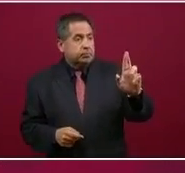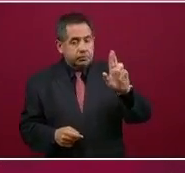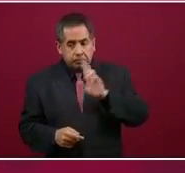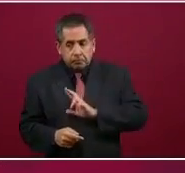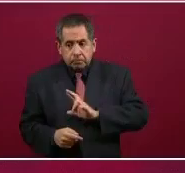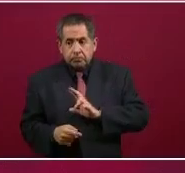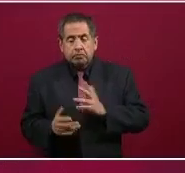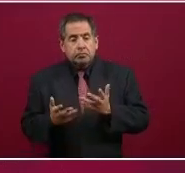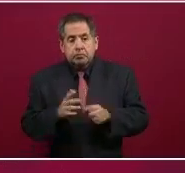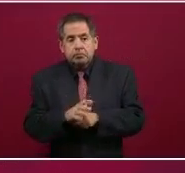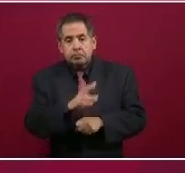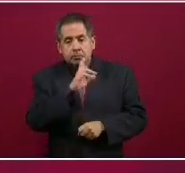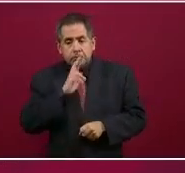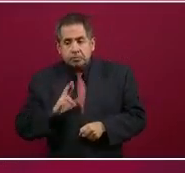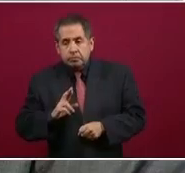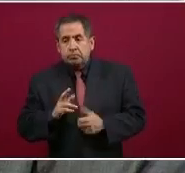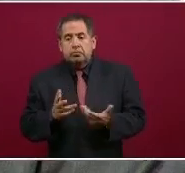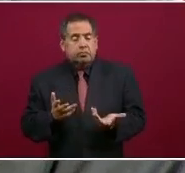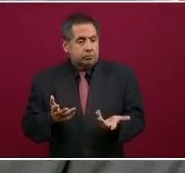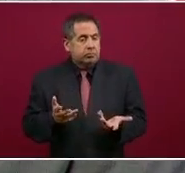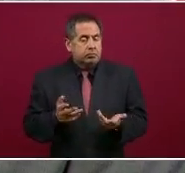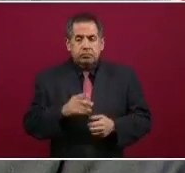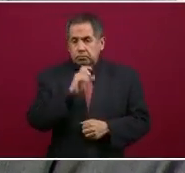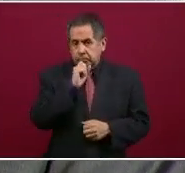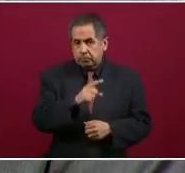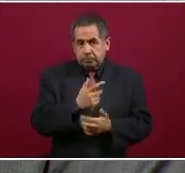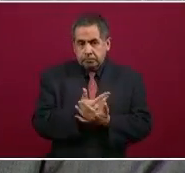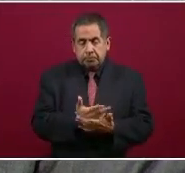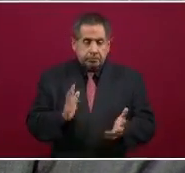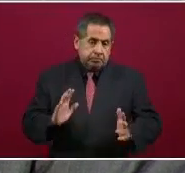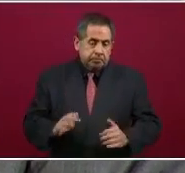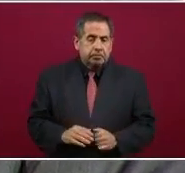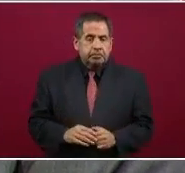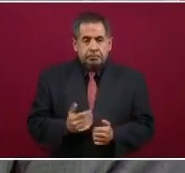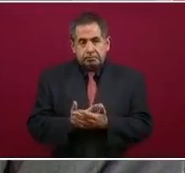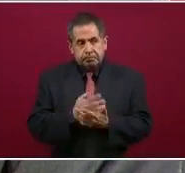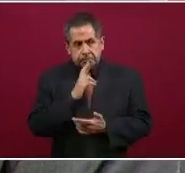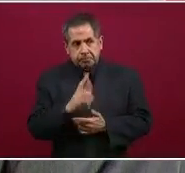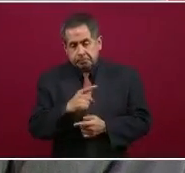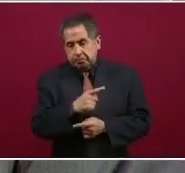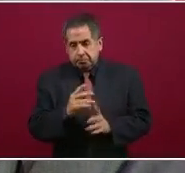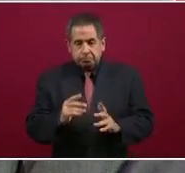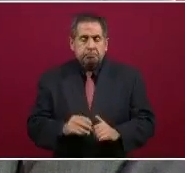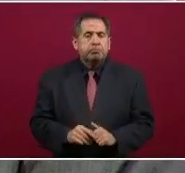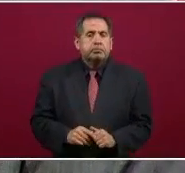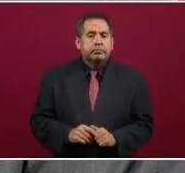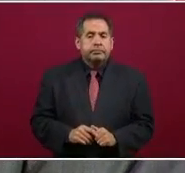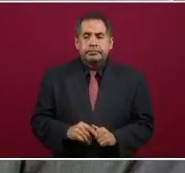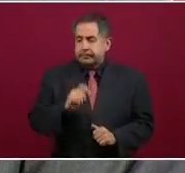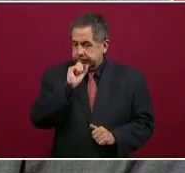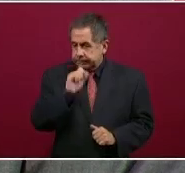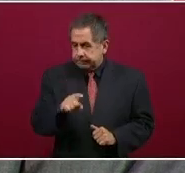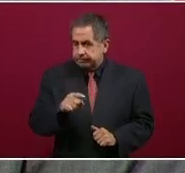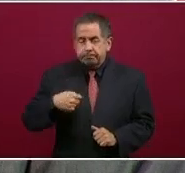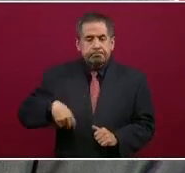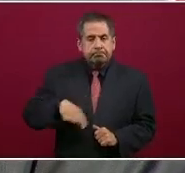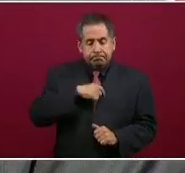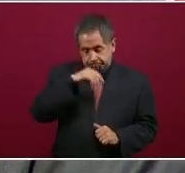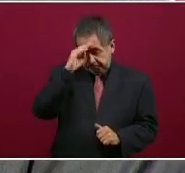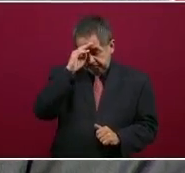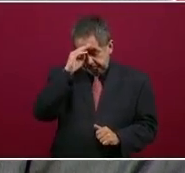gobierno estadounidense, y también vamos a ir nosotros